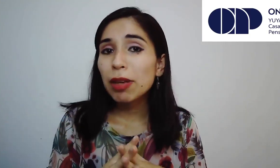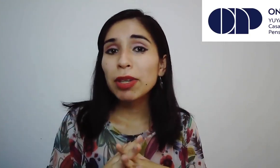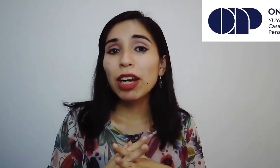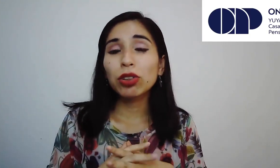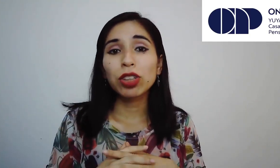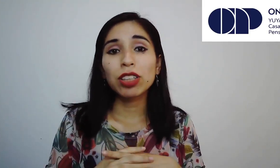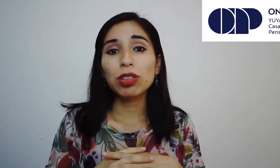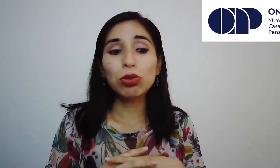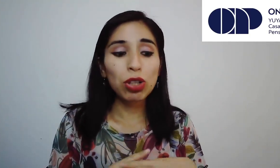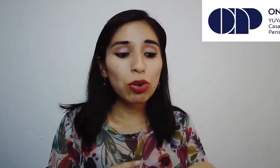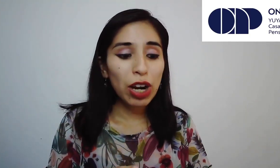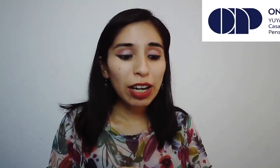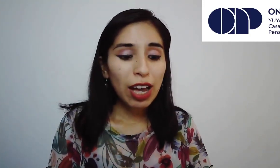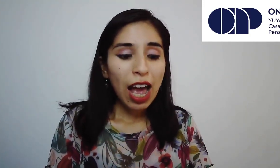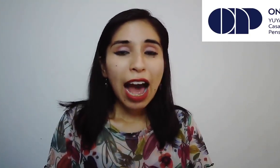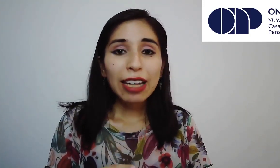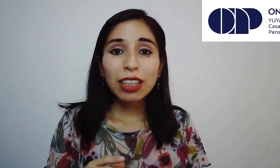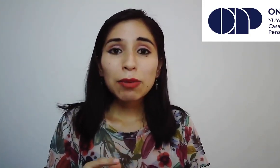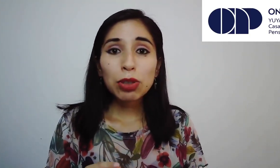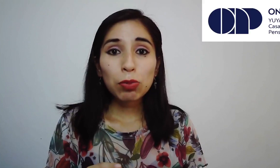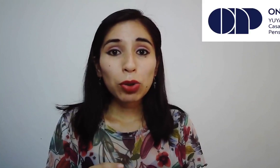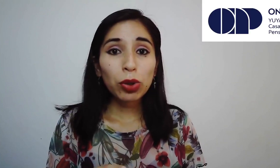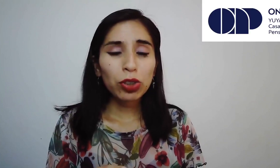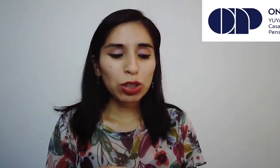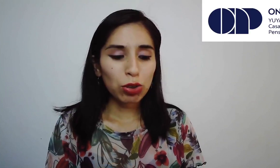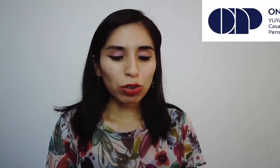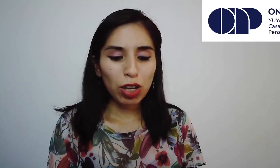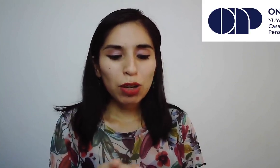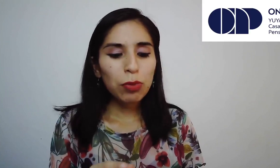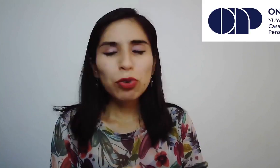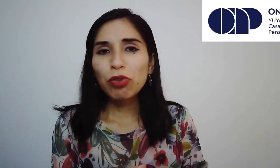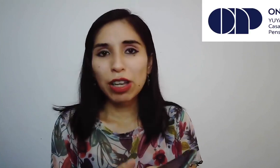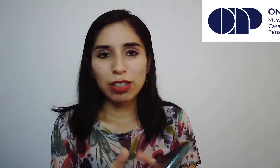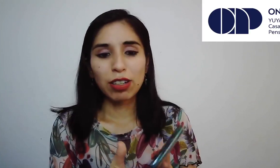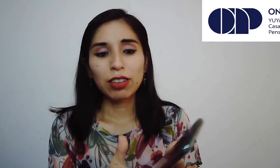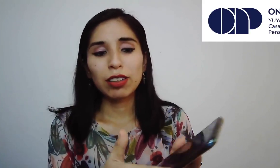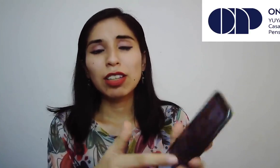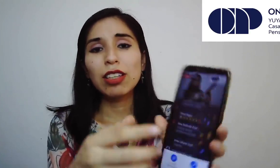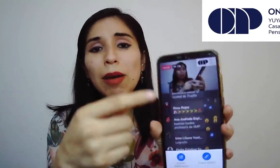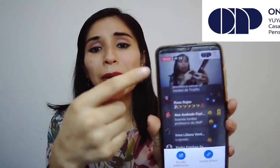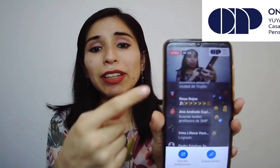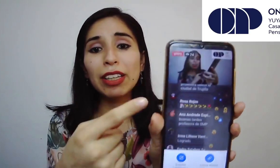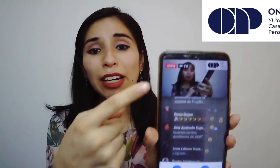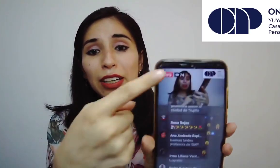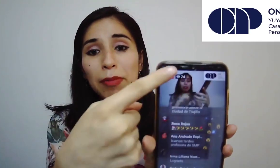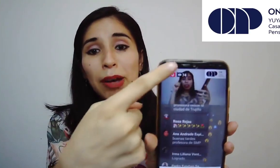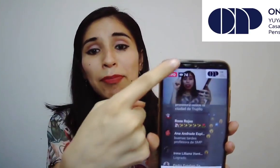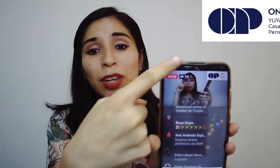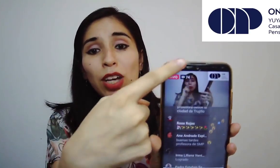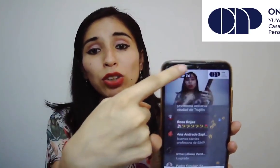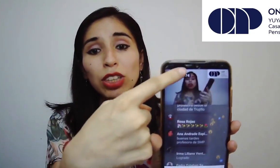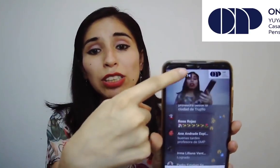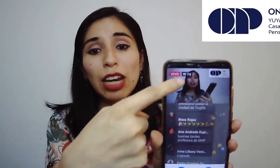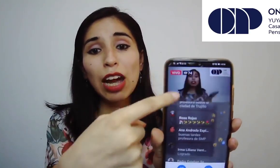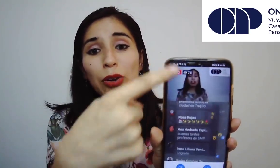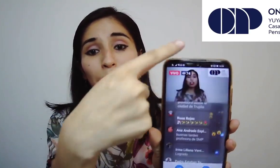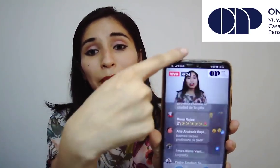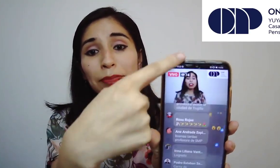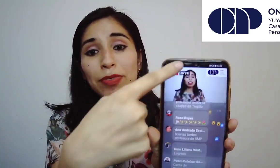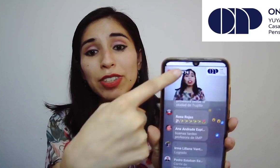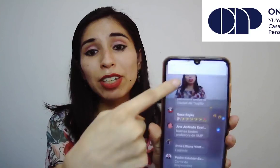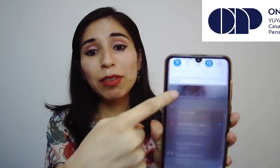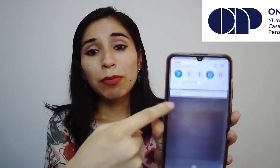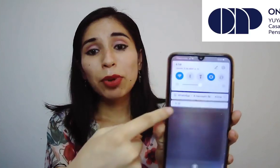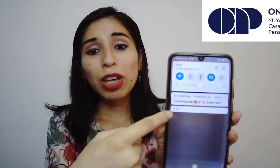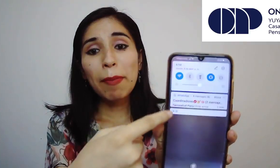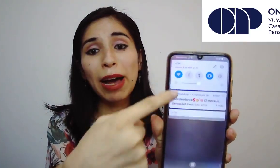usted me está mirando desde su celular active su modo rotación es muy fácil desde la parte de arriba donde está la hora